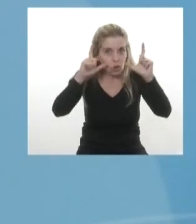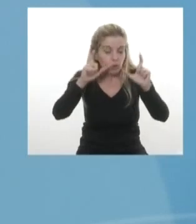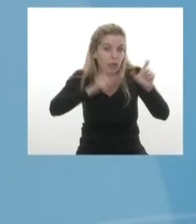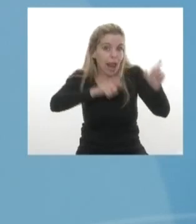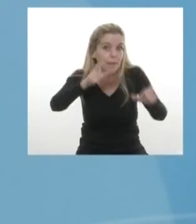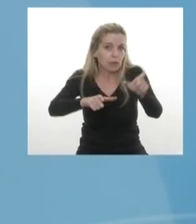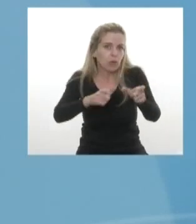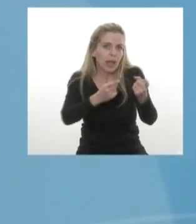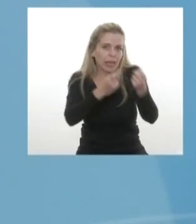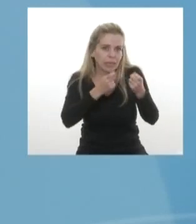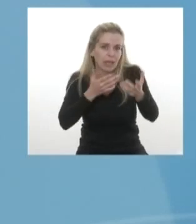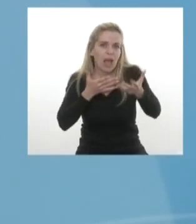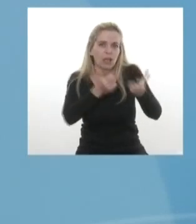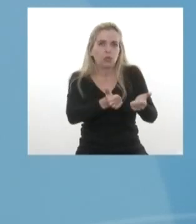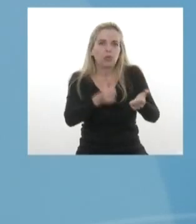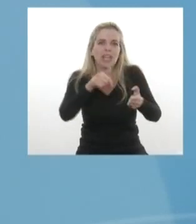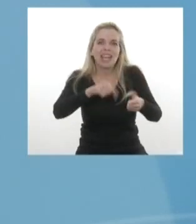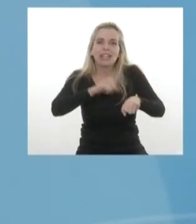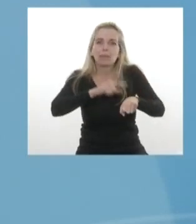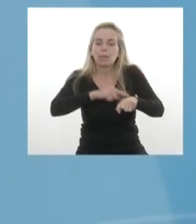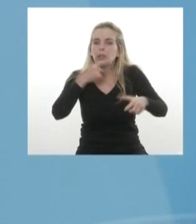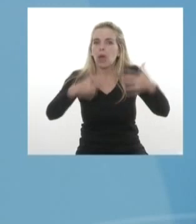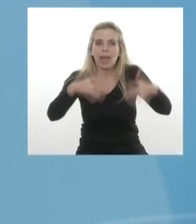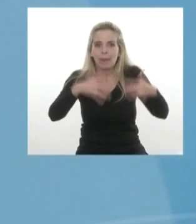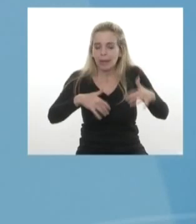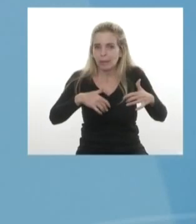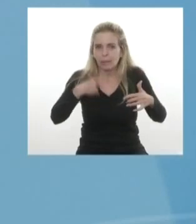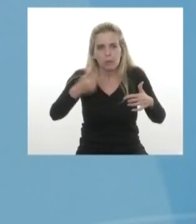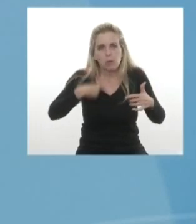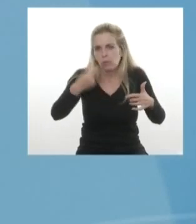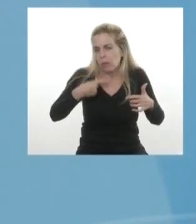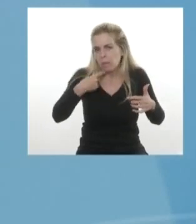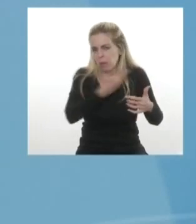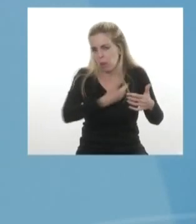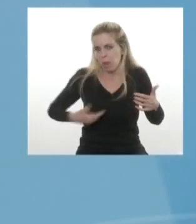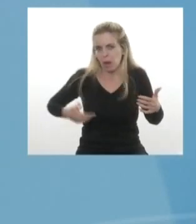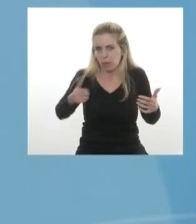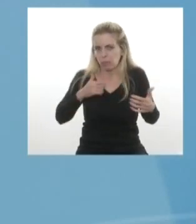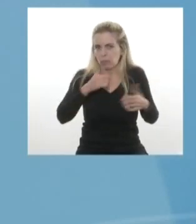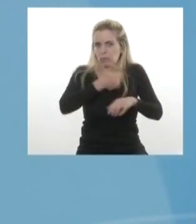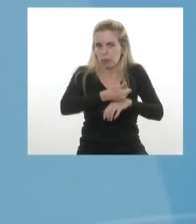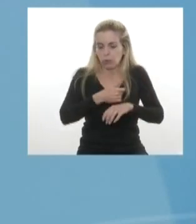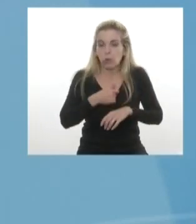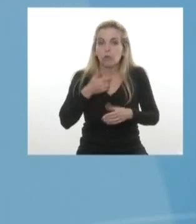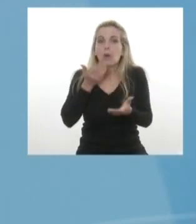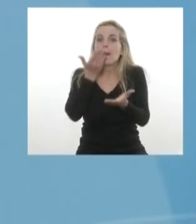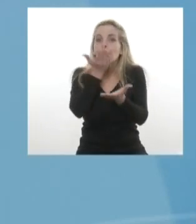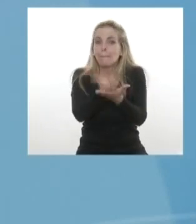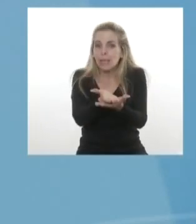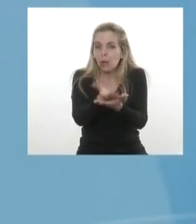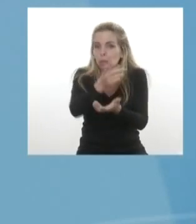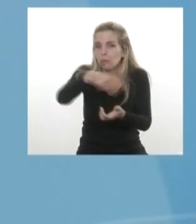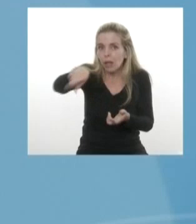ayuda en esta emergencia, como siempre lo hemos hecho. Les pido que